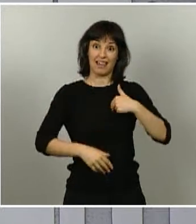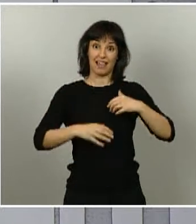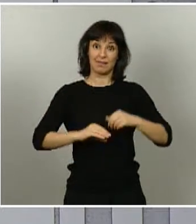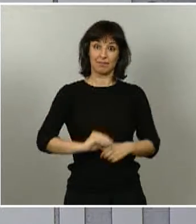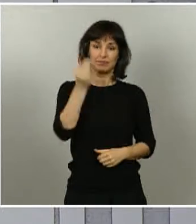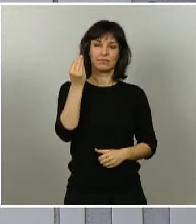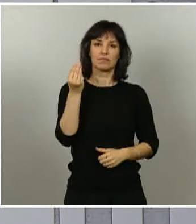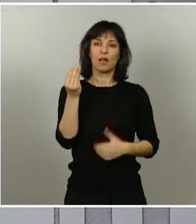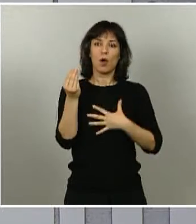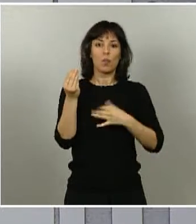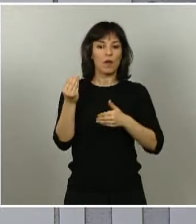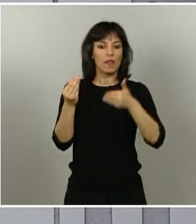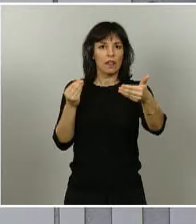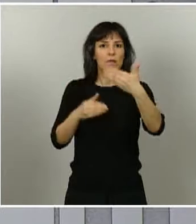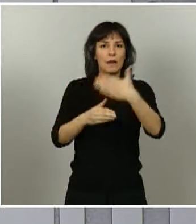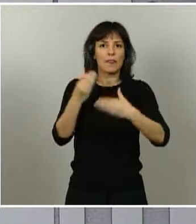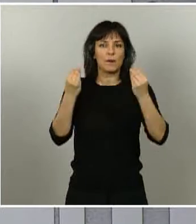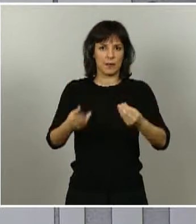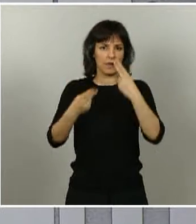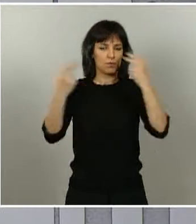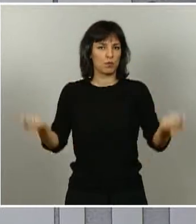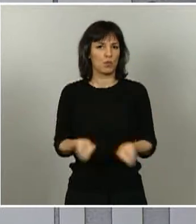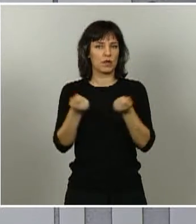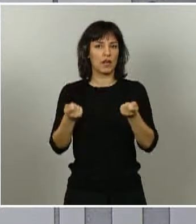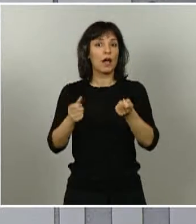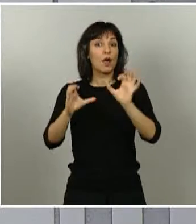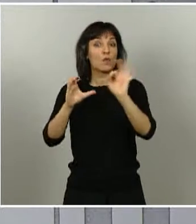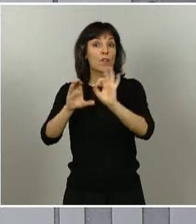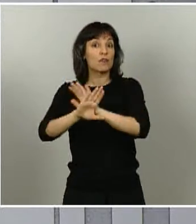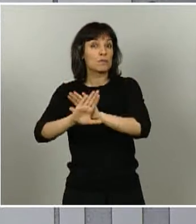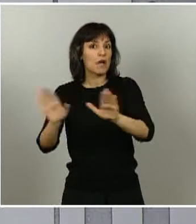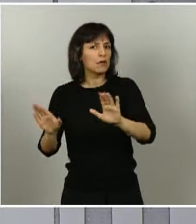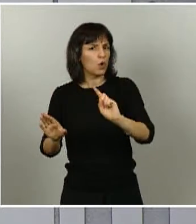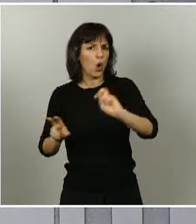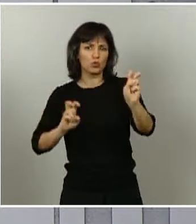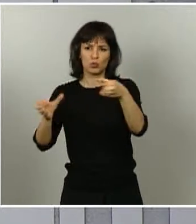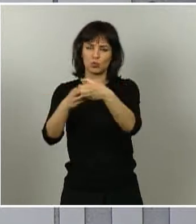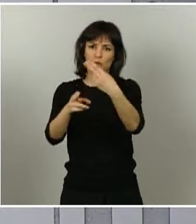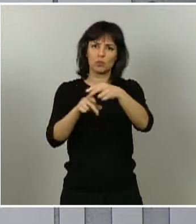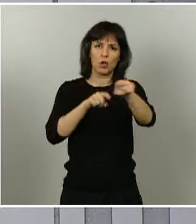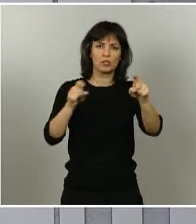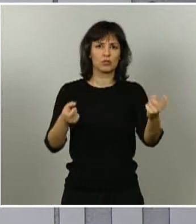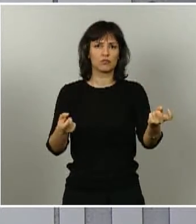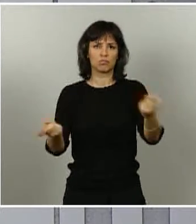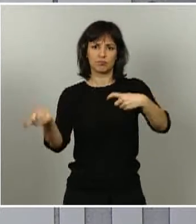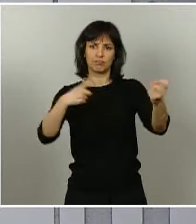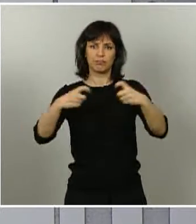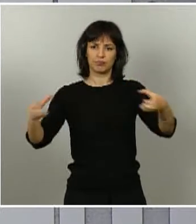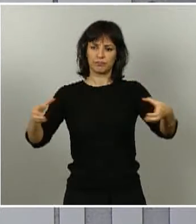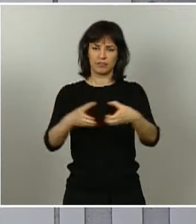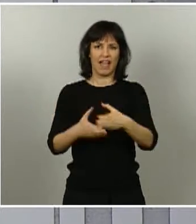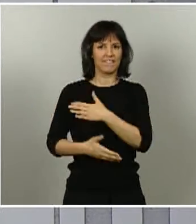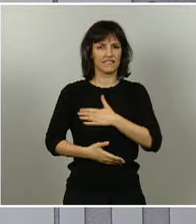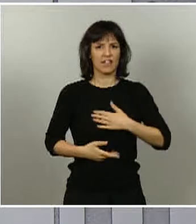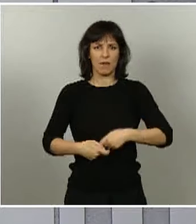por supuesto, no solamente Ciudadanos, sino otras formaciones políticas que quieran sumarse a ese arrimar el hombro, a